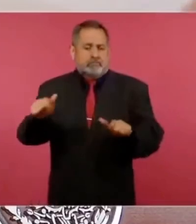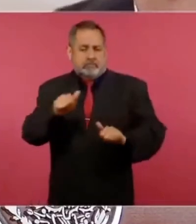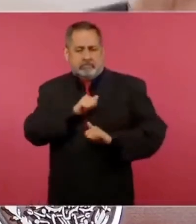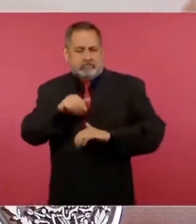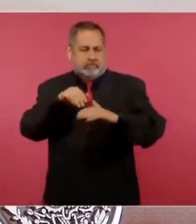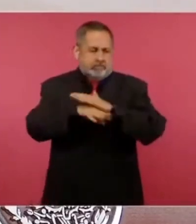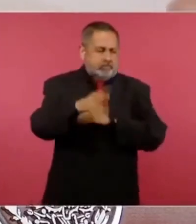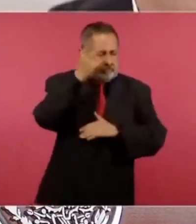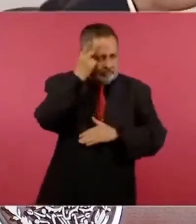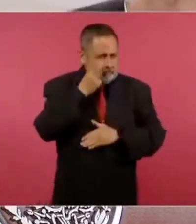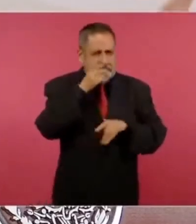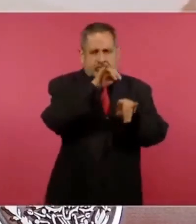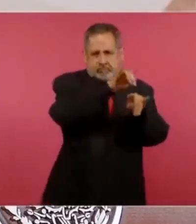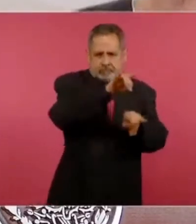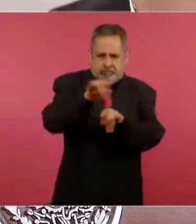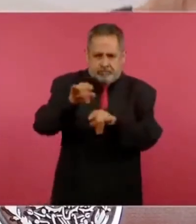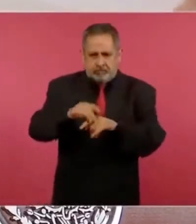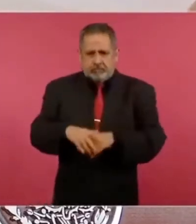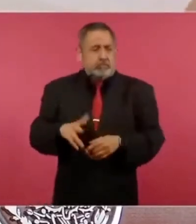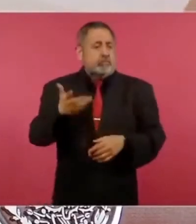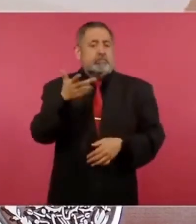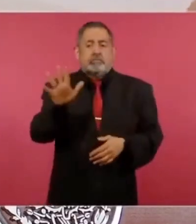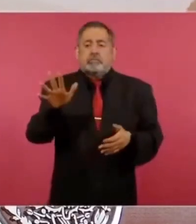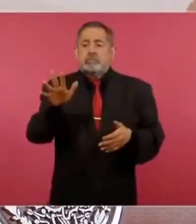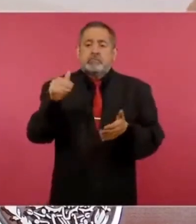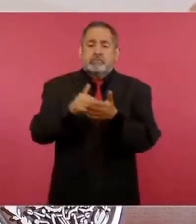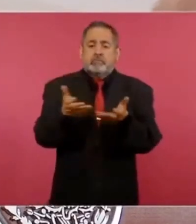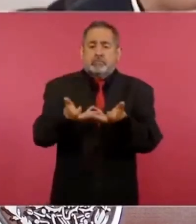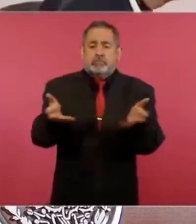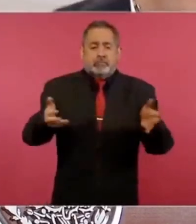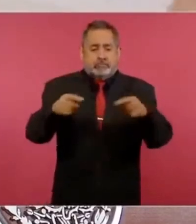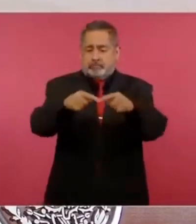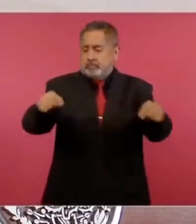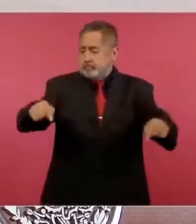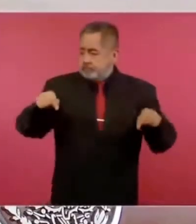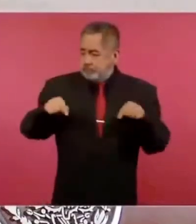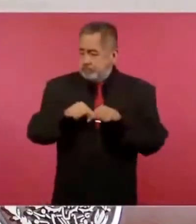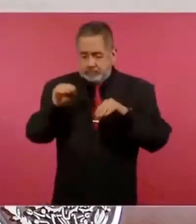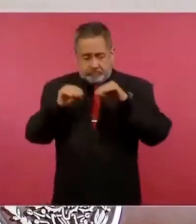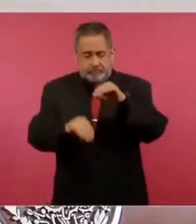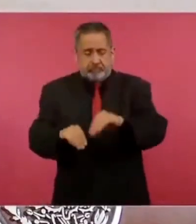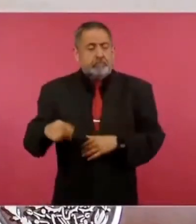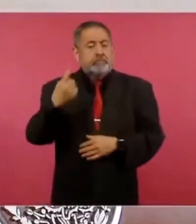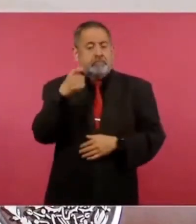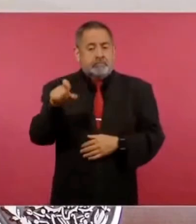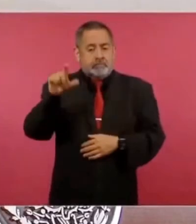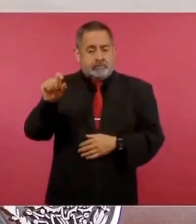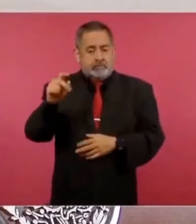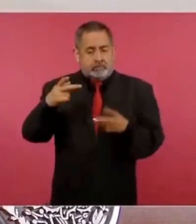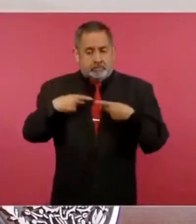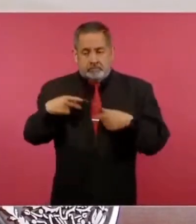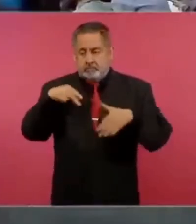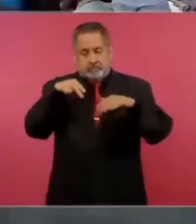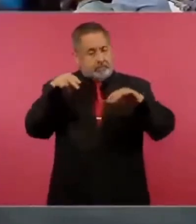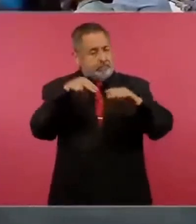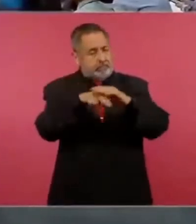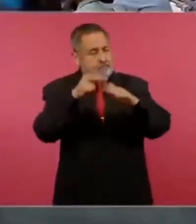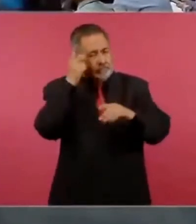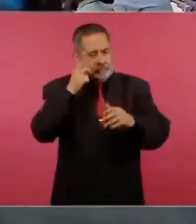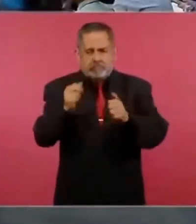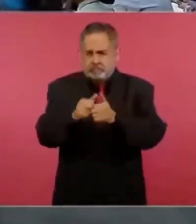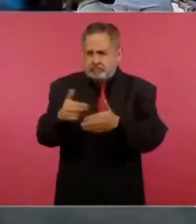en terrenos de 10,000 metros cuadrados para 120 elementos, con